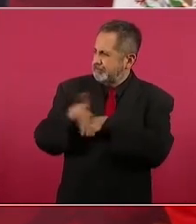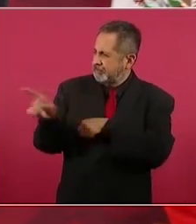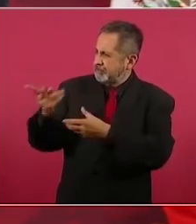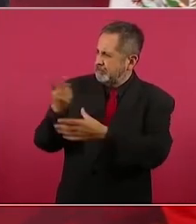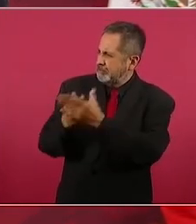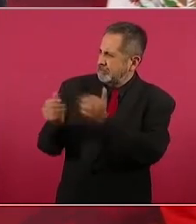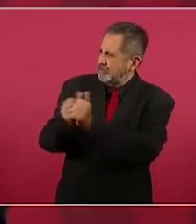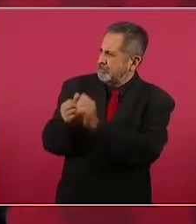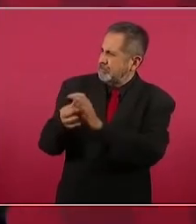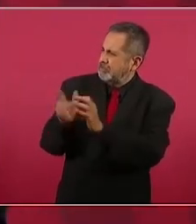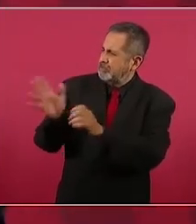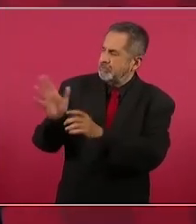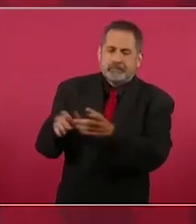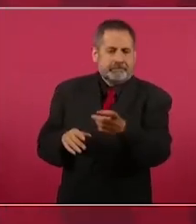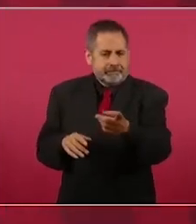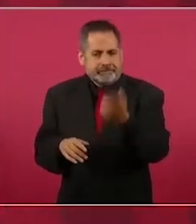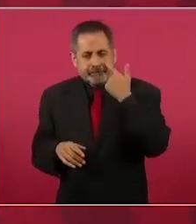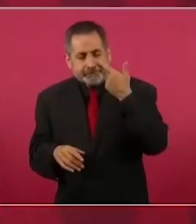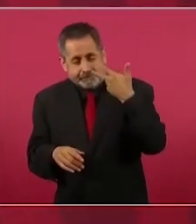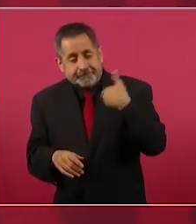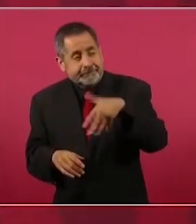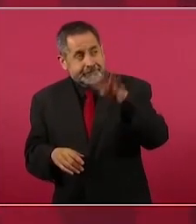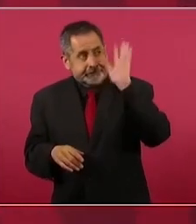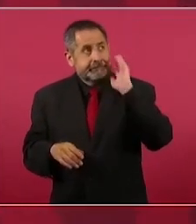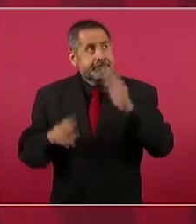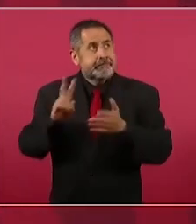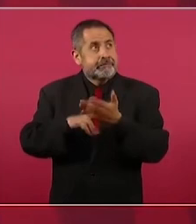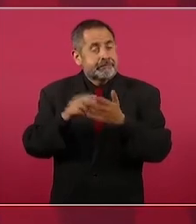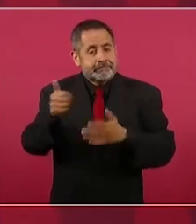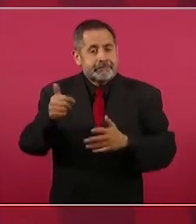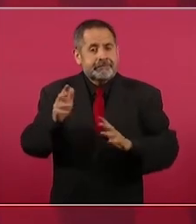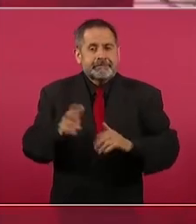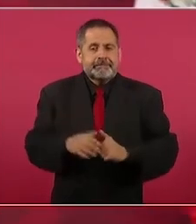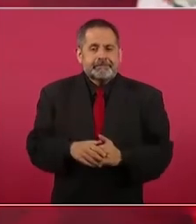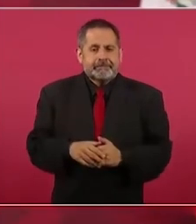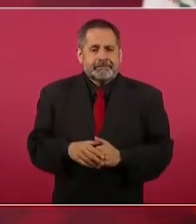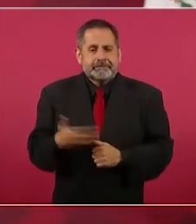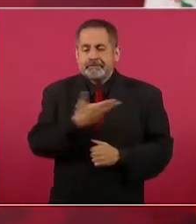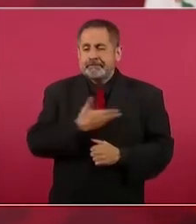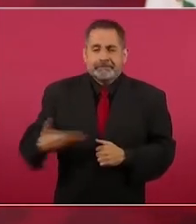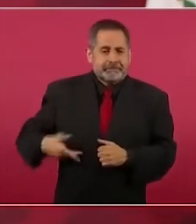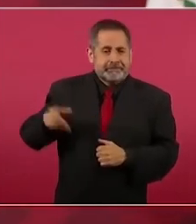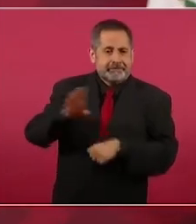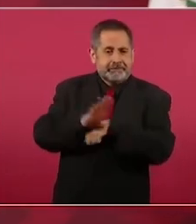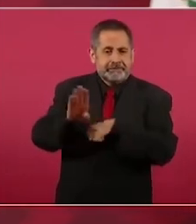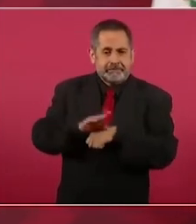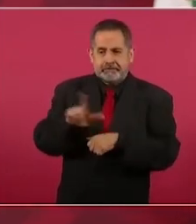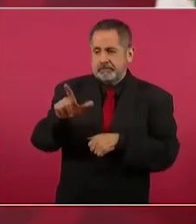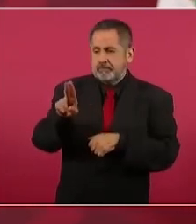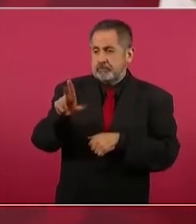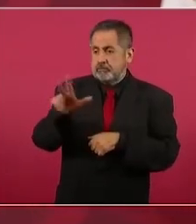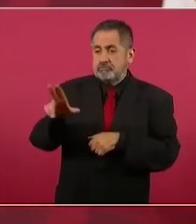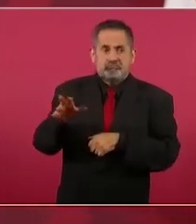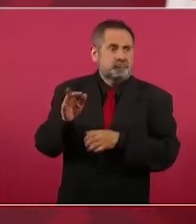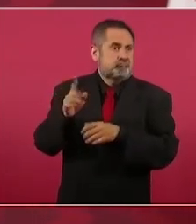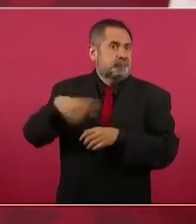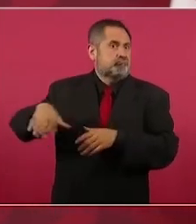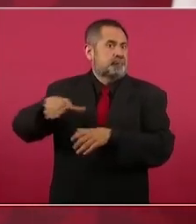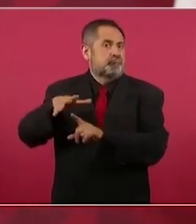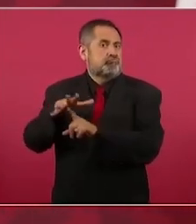Porque fíjense, en aquel tiempo el presidente Lula era más aceptado